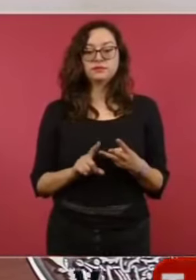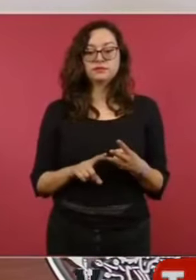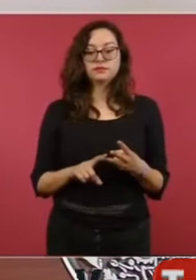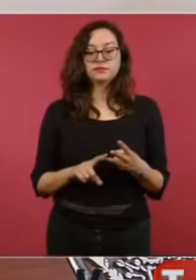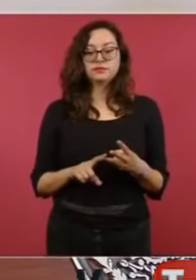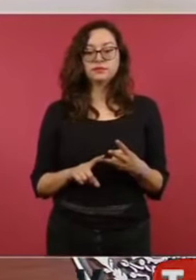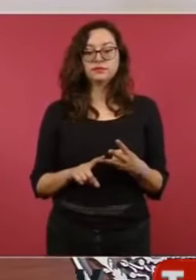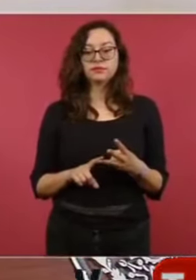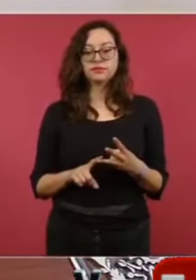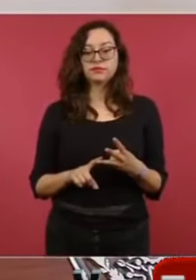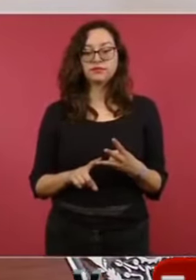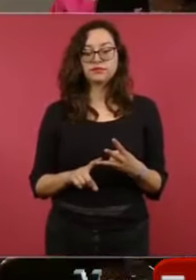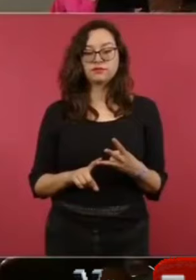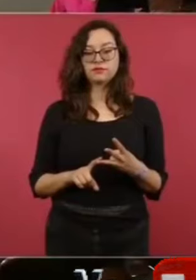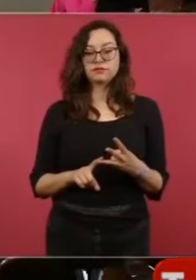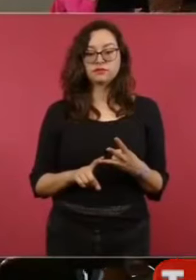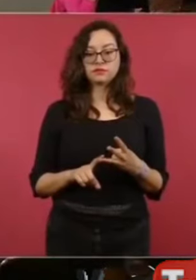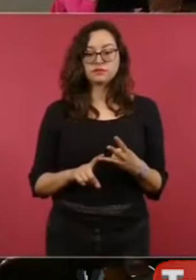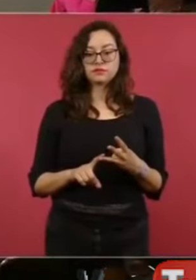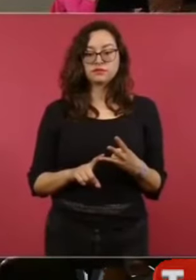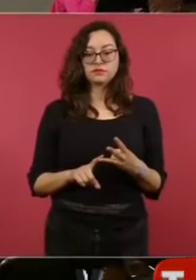lo que no entregaban a los trabajadores,